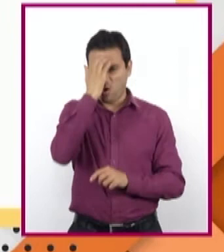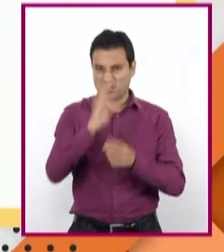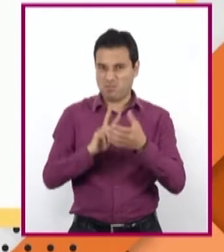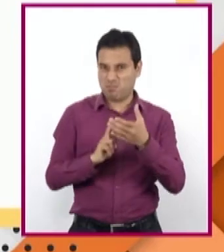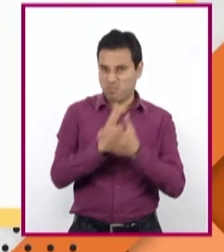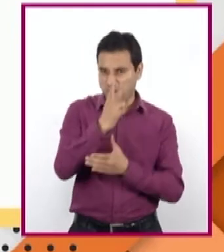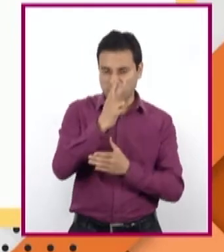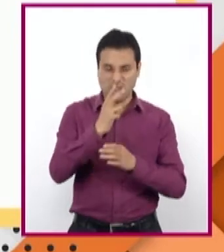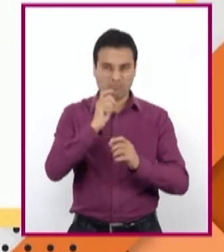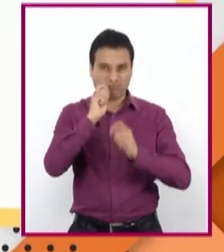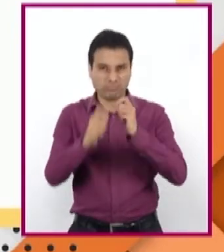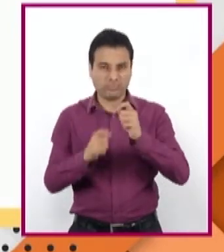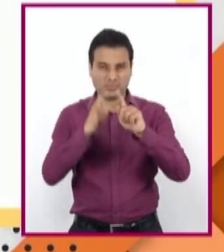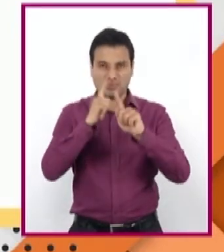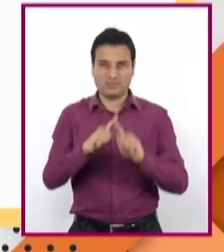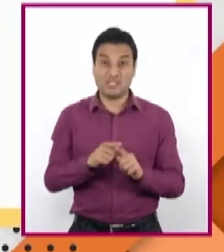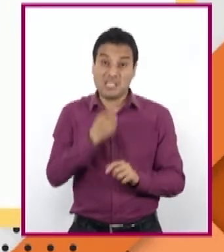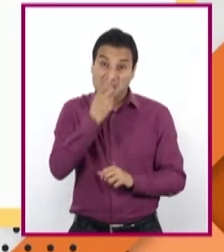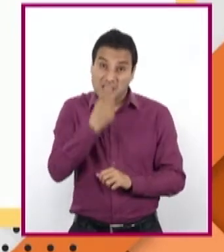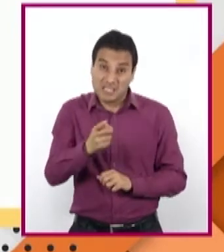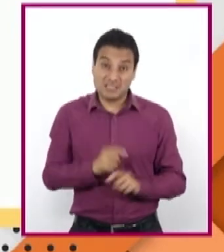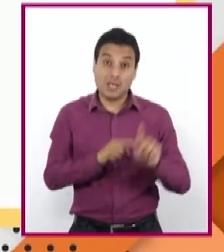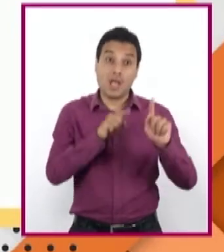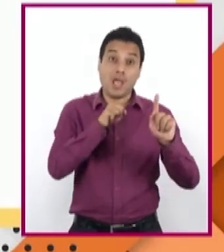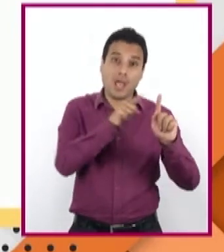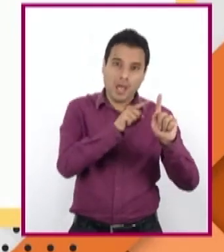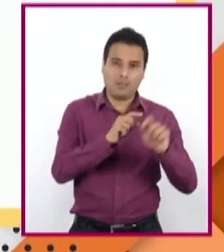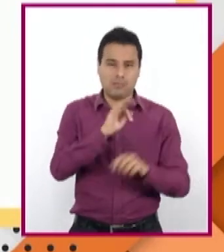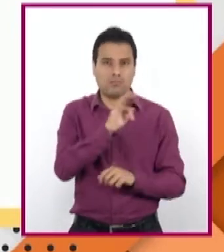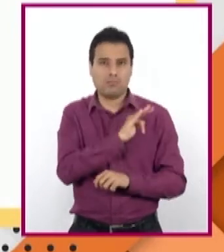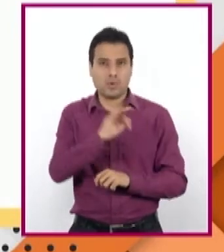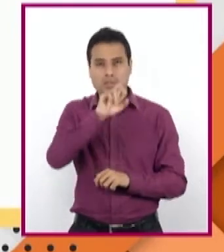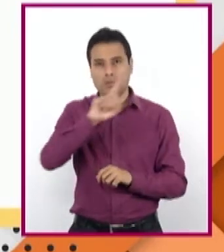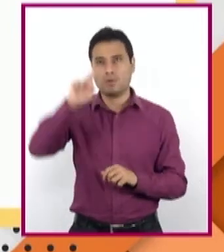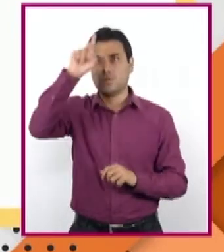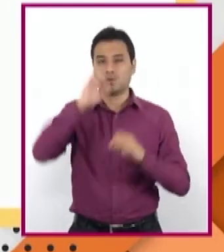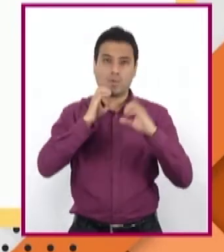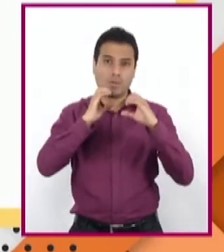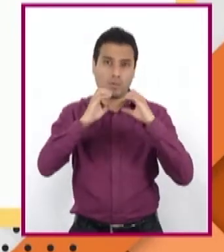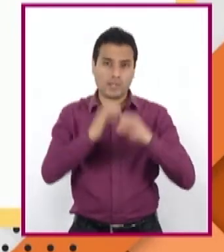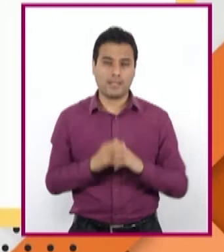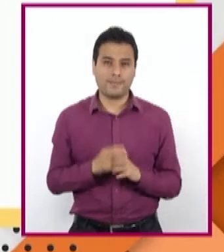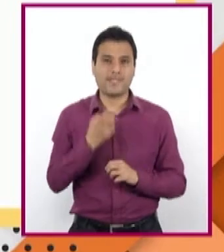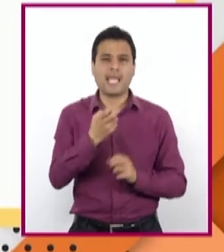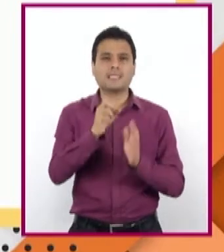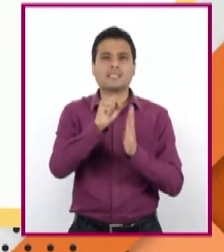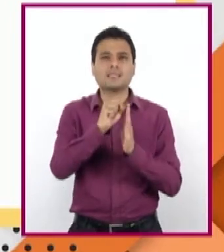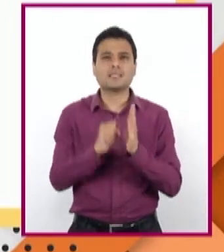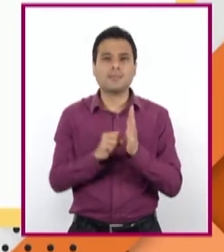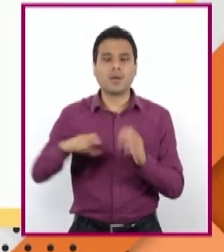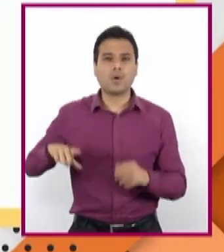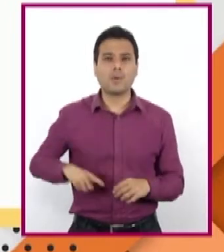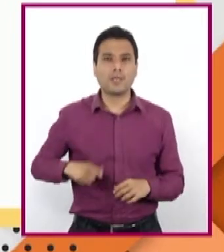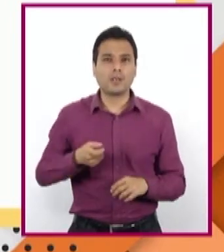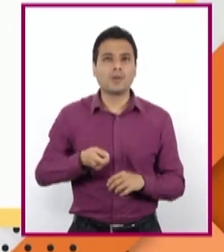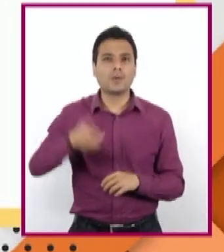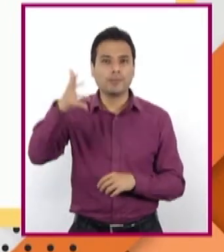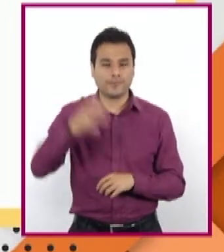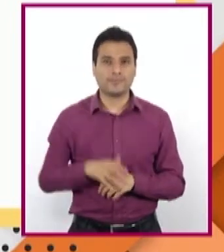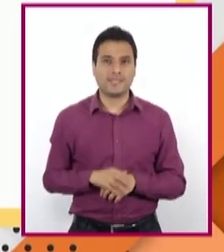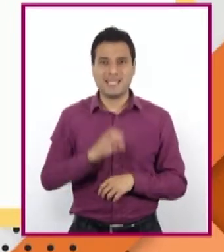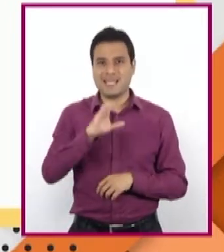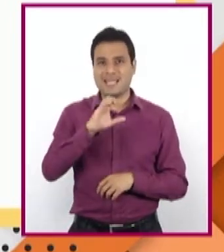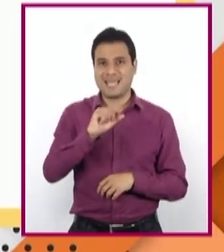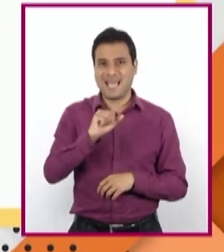se consideraba el mensajero entre el mundo terrenal y el mundo espiritual. A este sistema de gobierno se le denomina cacicazgo